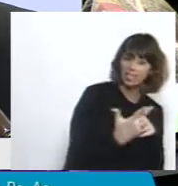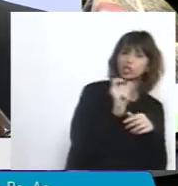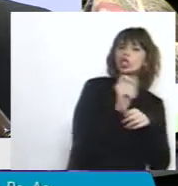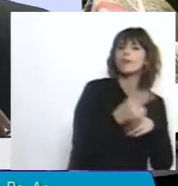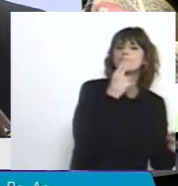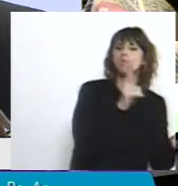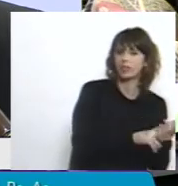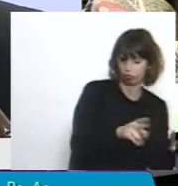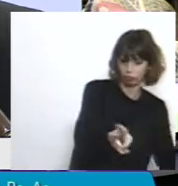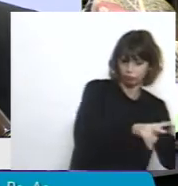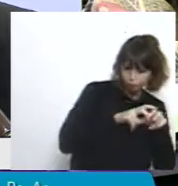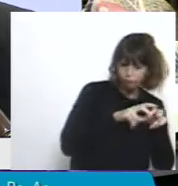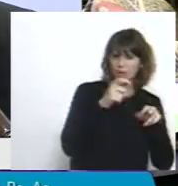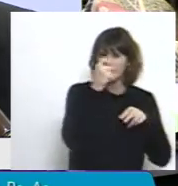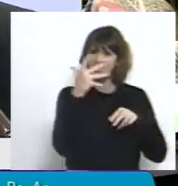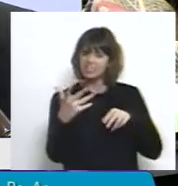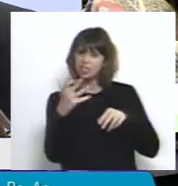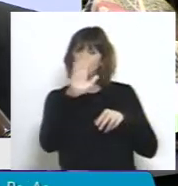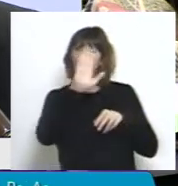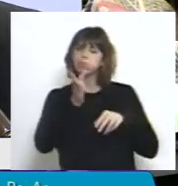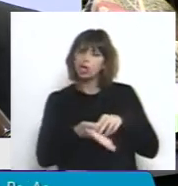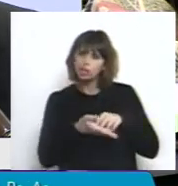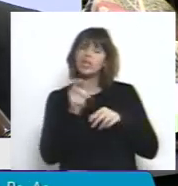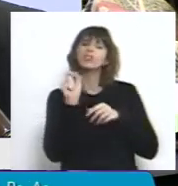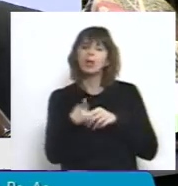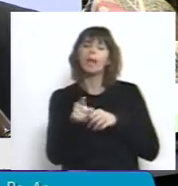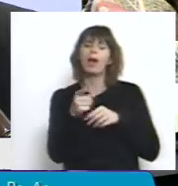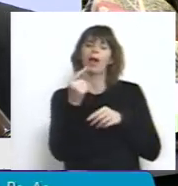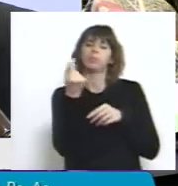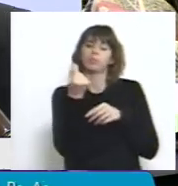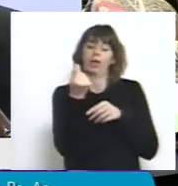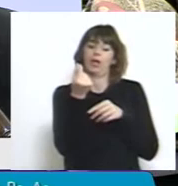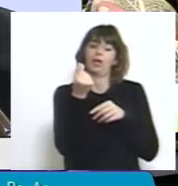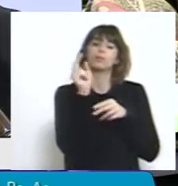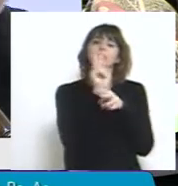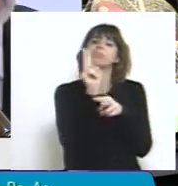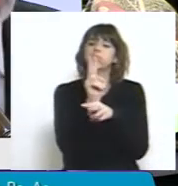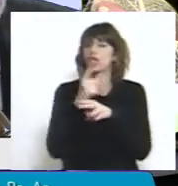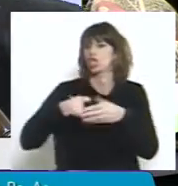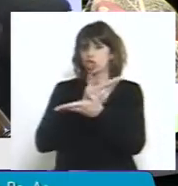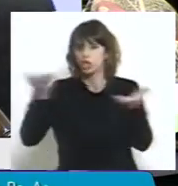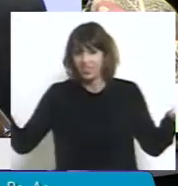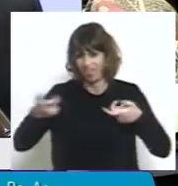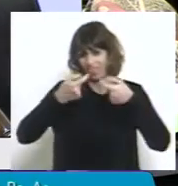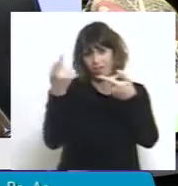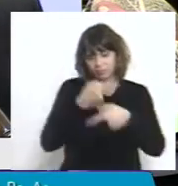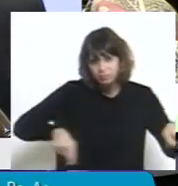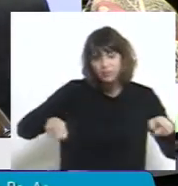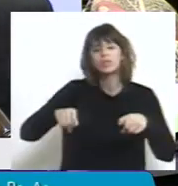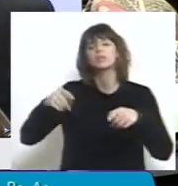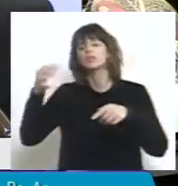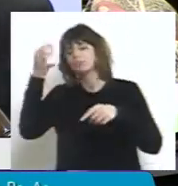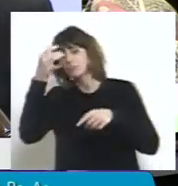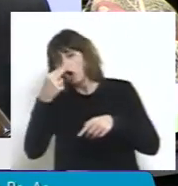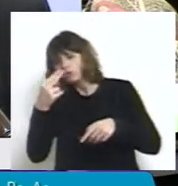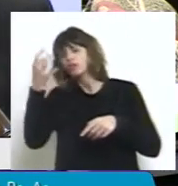impuestos, un 25%, una cuarta parte que es seguridad social y un 11-12% que es comercio exterior. Prácticamente estamos